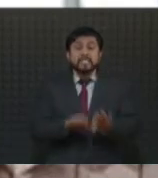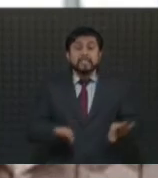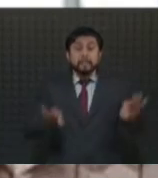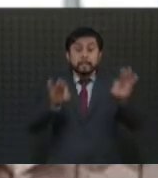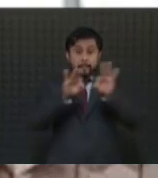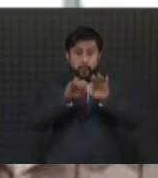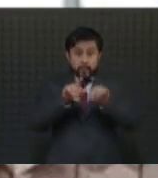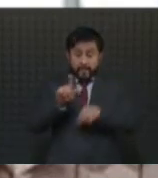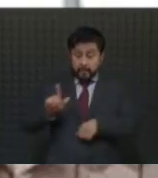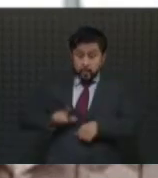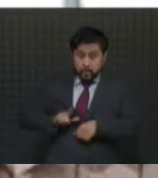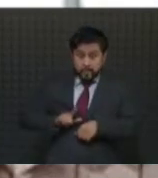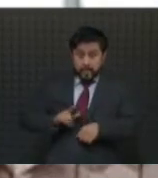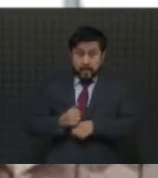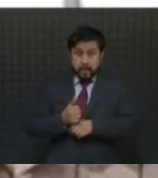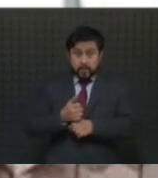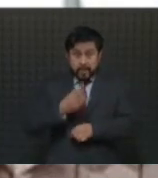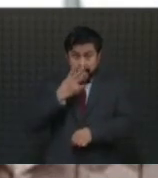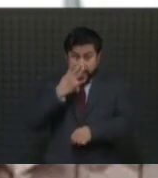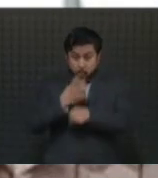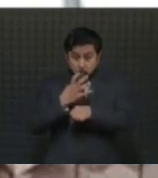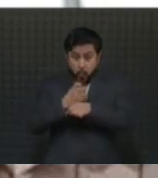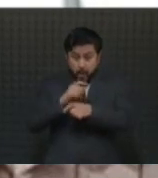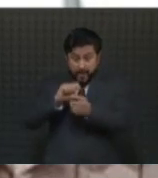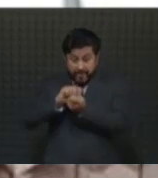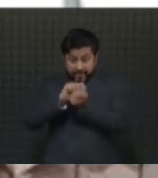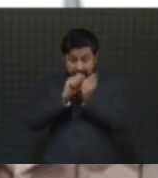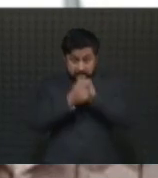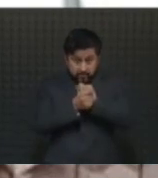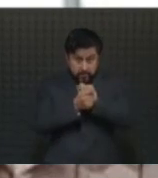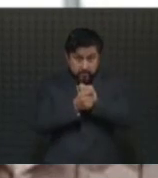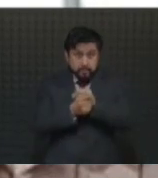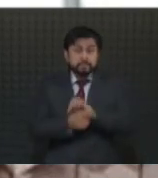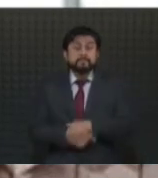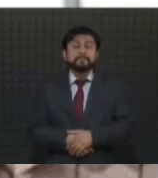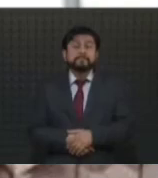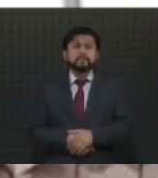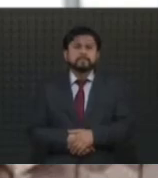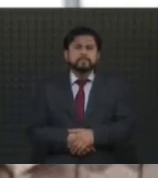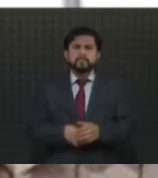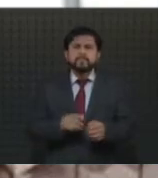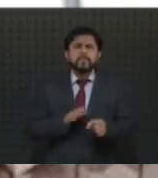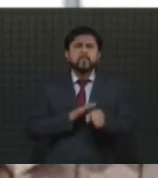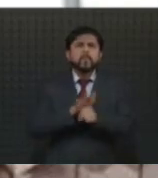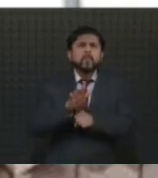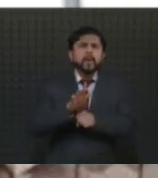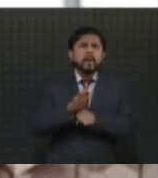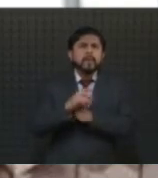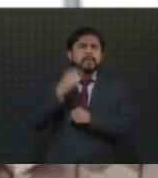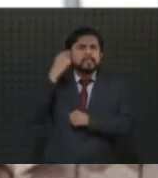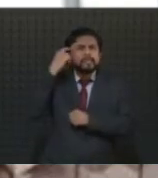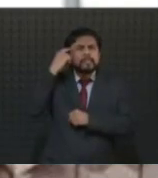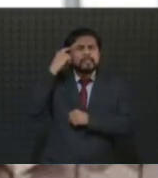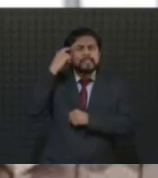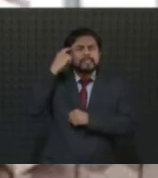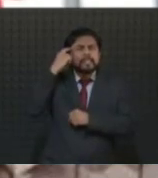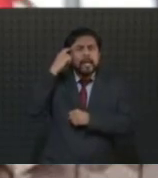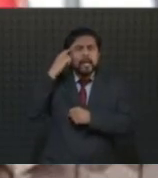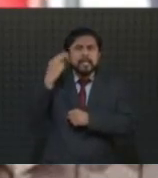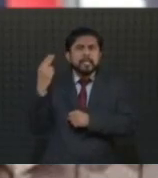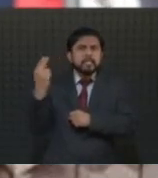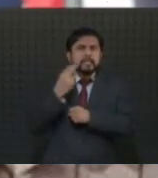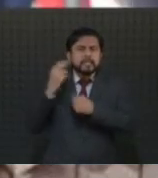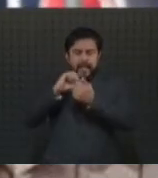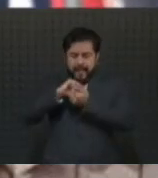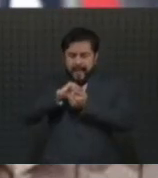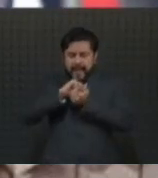cuarta transformación, en el proyecto que representamos, es la revolución de las conciencias. Es lo único que va